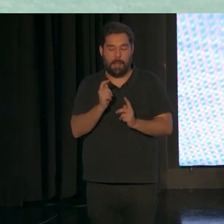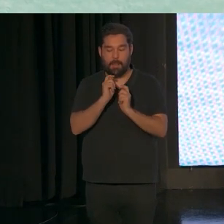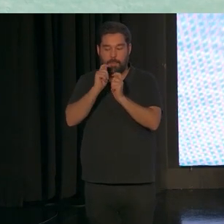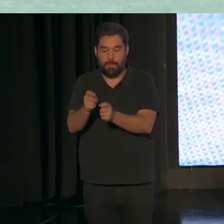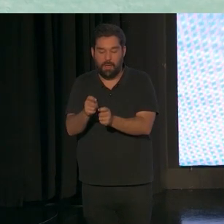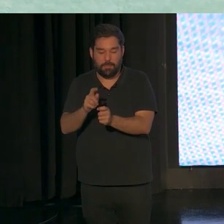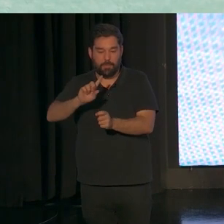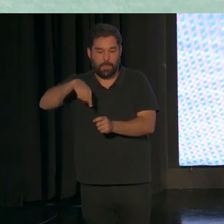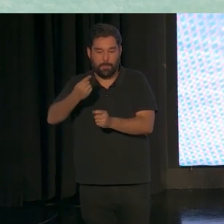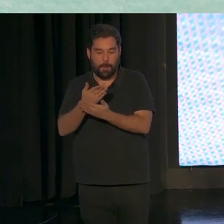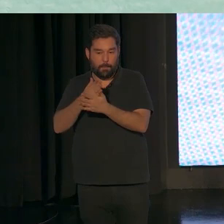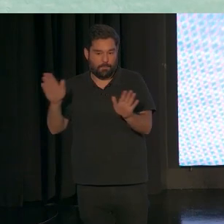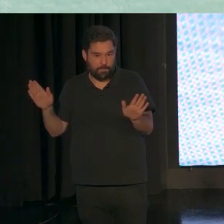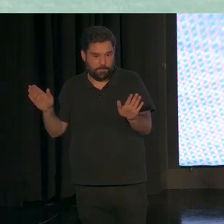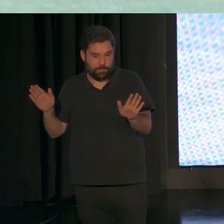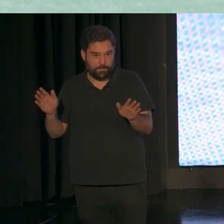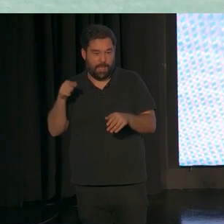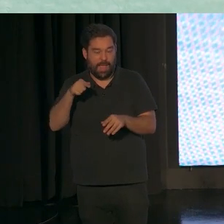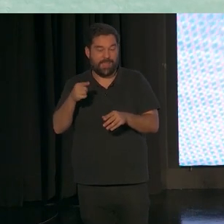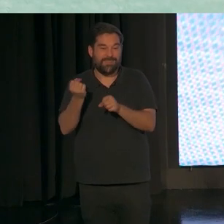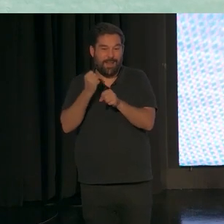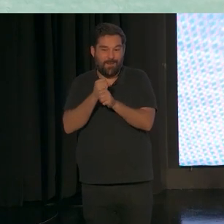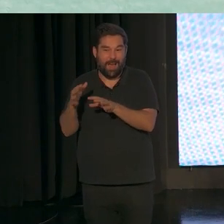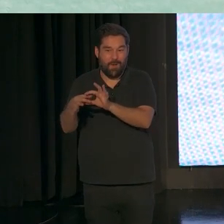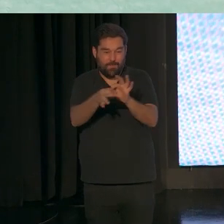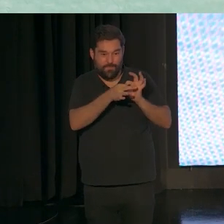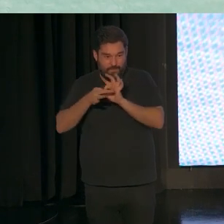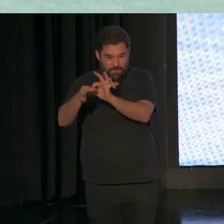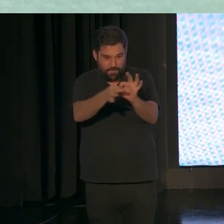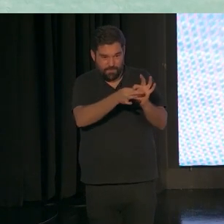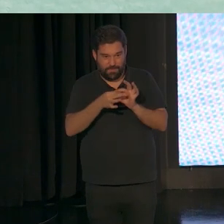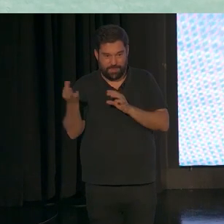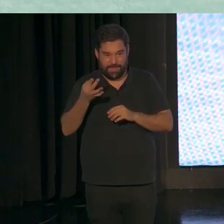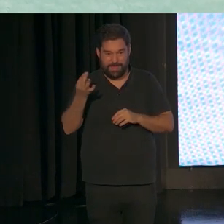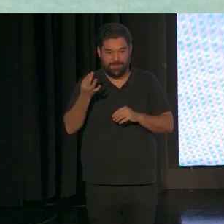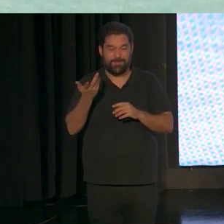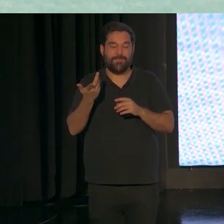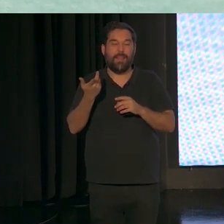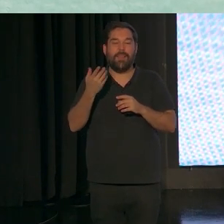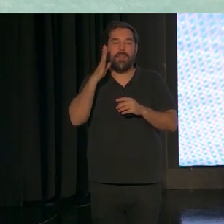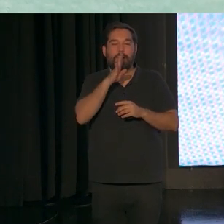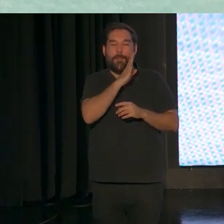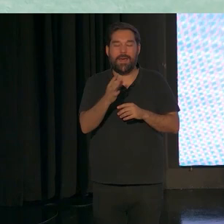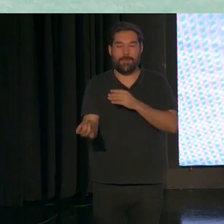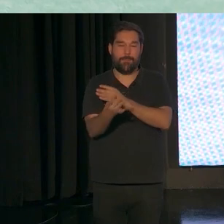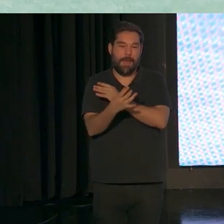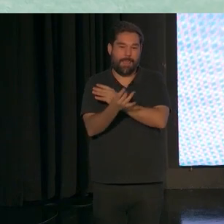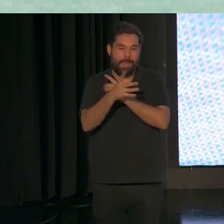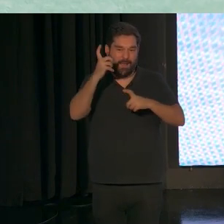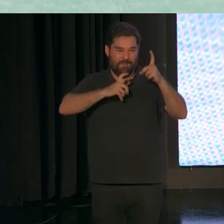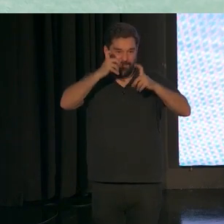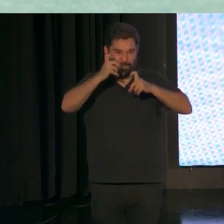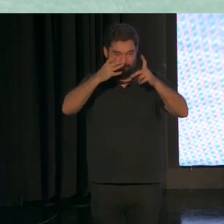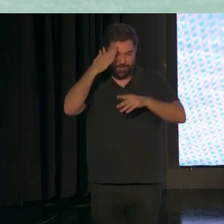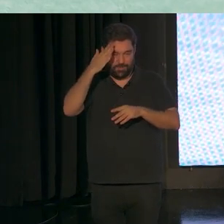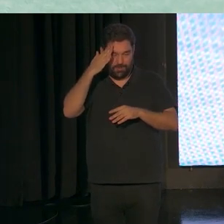equipo mirar Hace unos días una mamá me mandaba este mensaje me enviaba una foto con Unas notas que que le había enviado su tutora eh